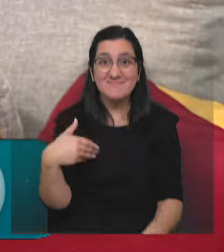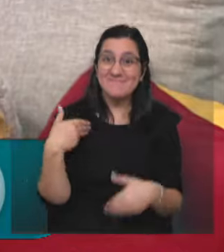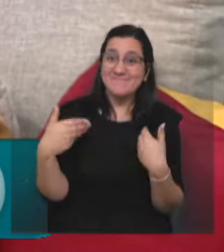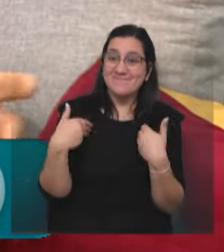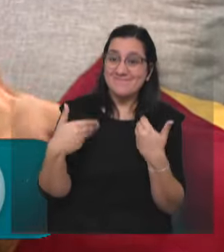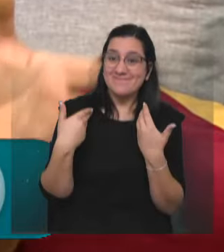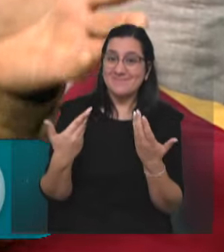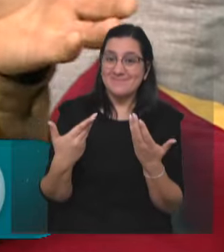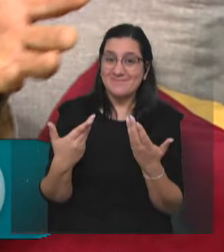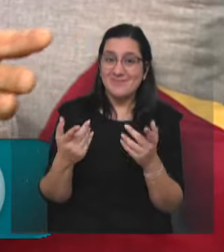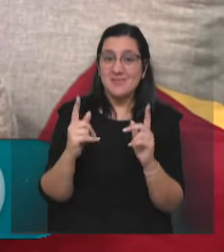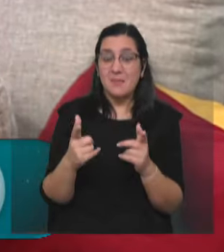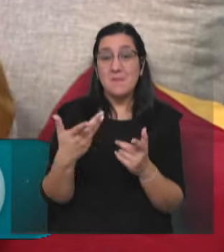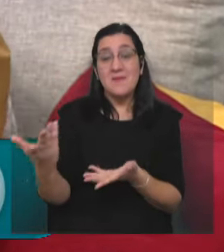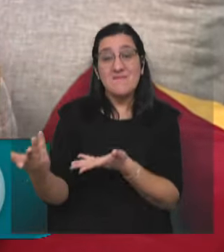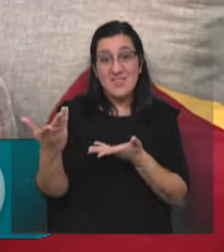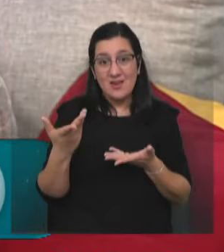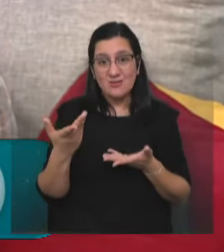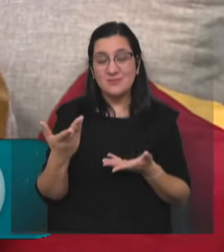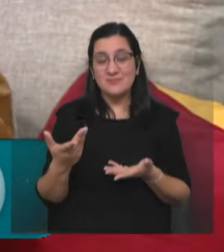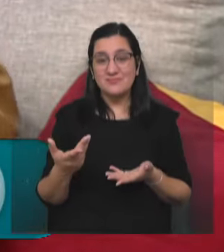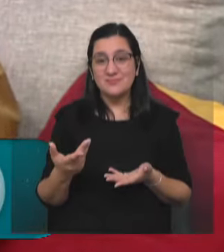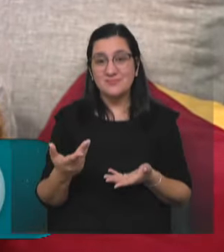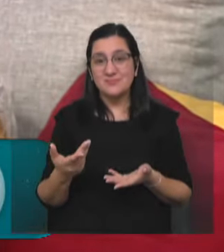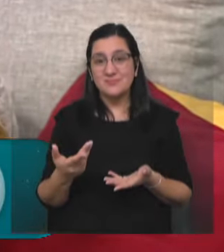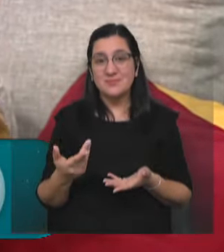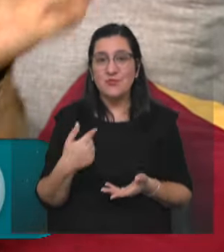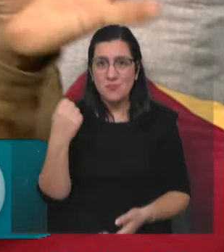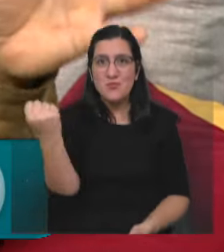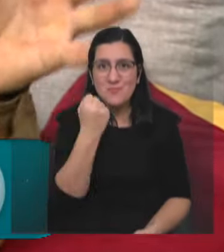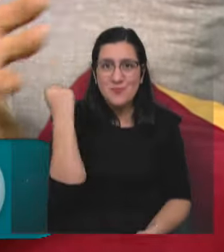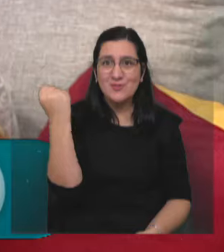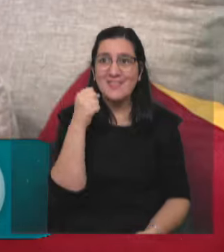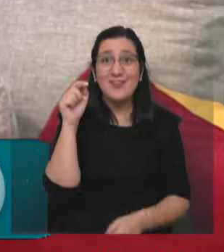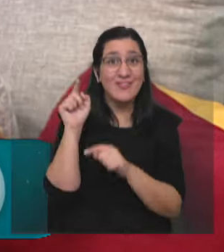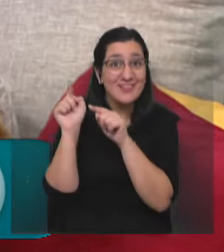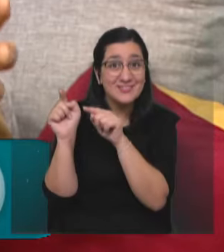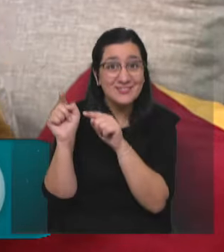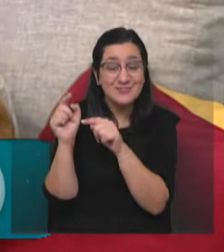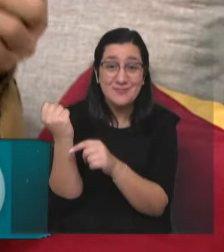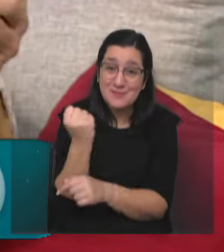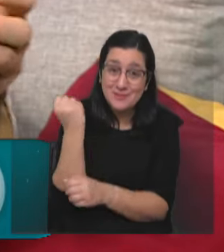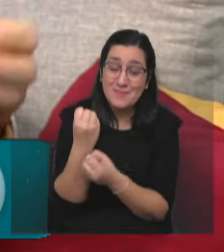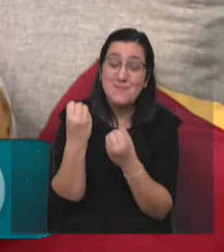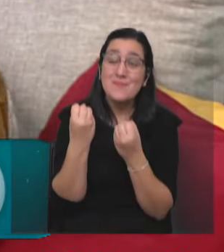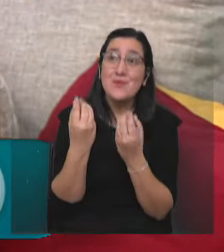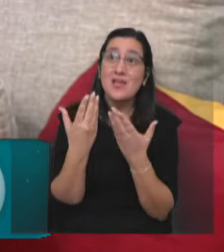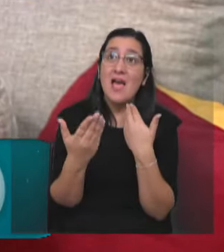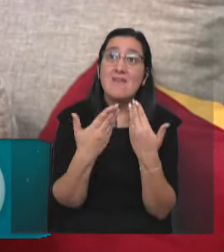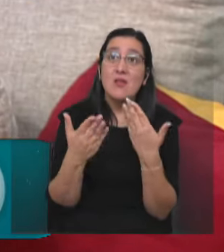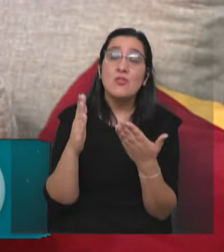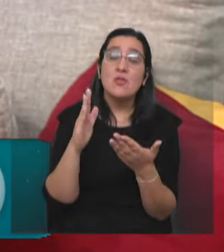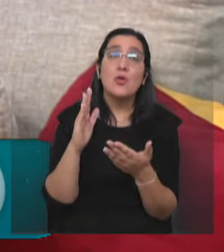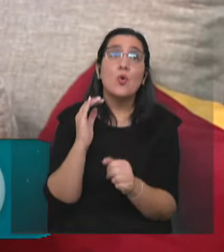Que incluso me convocaron, que fue muy importante lo de ellos, ¿no? Para hablar de cómo